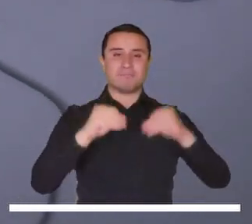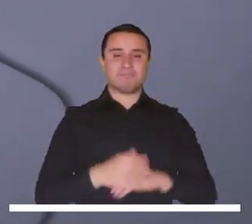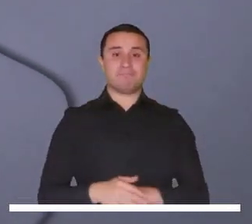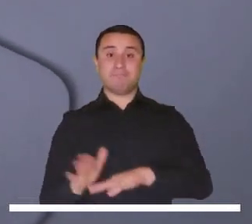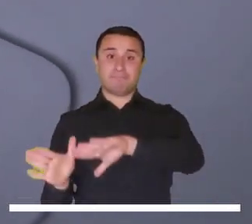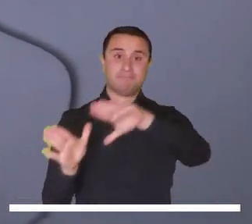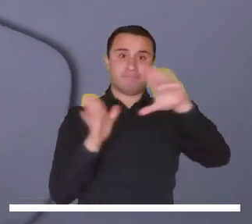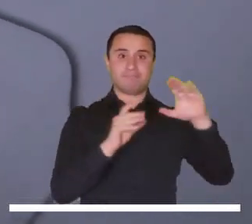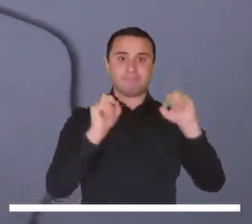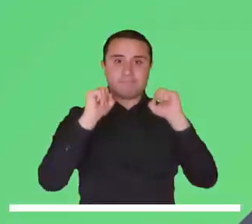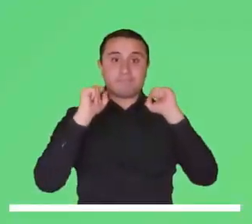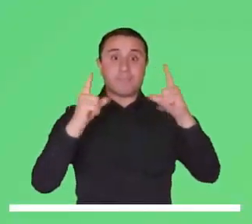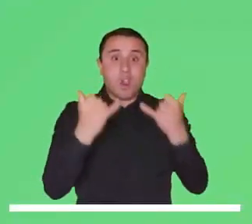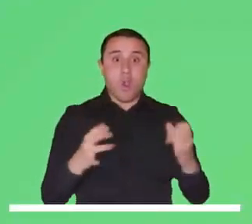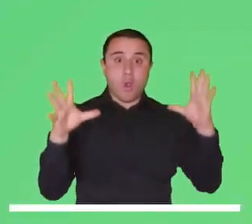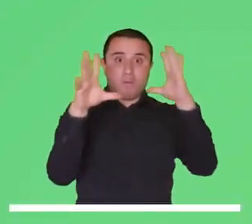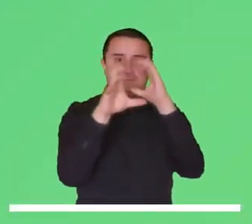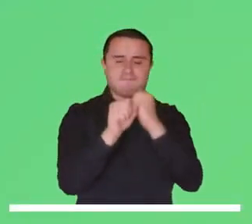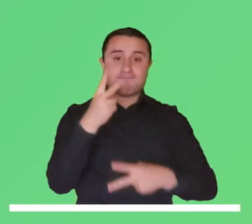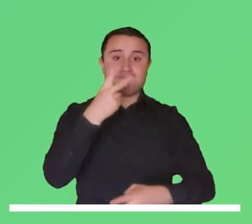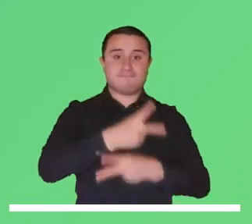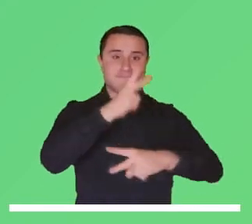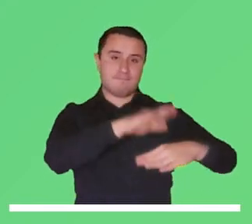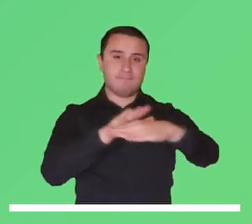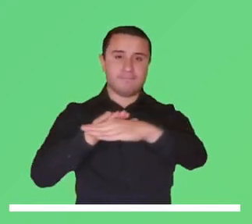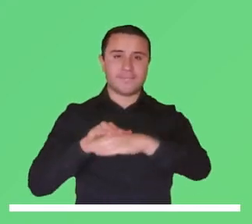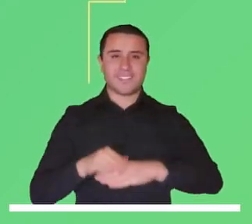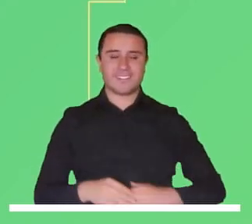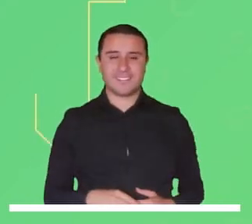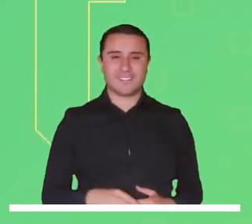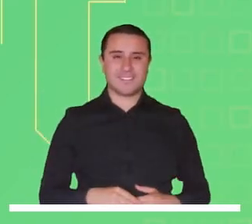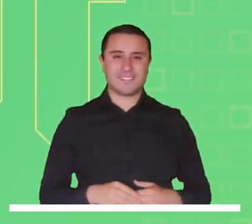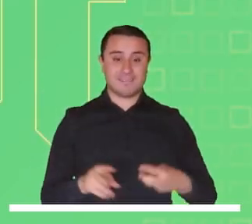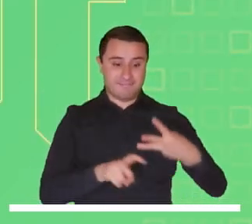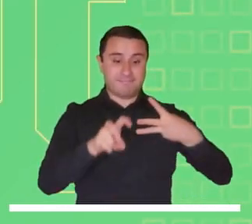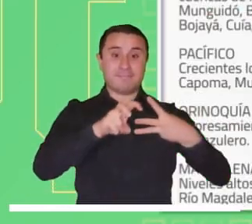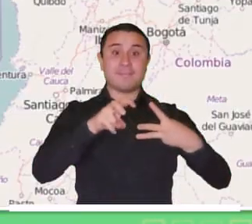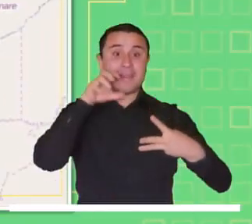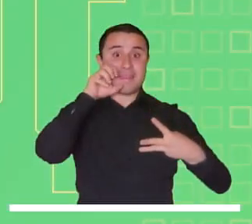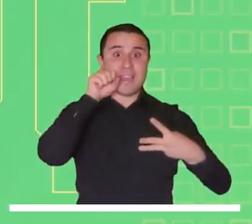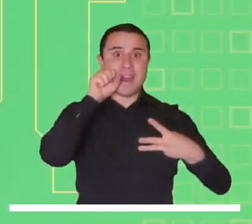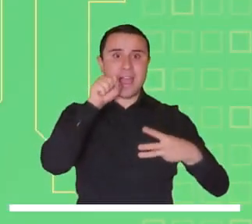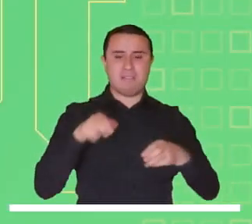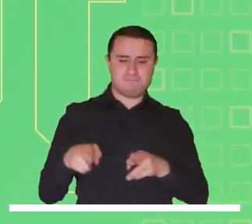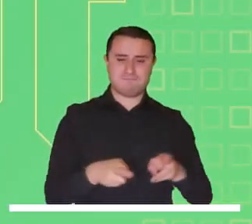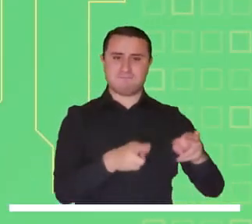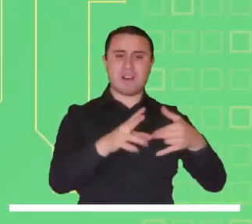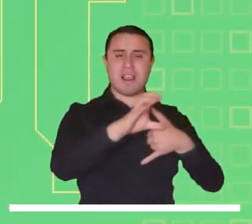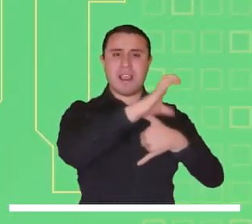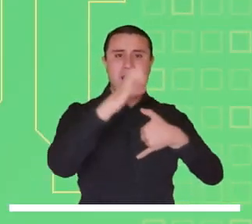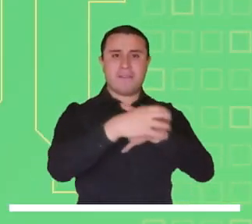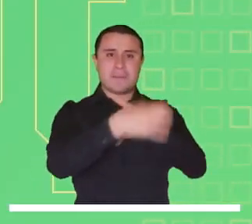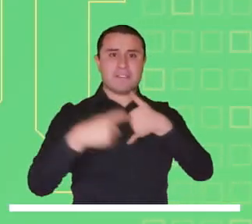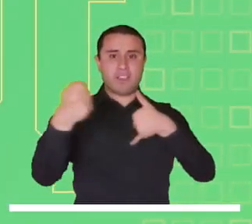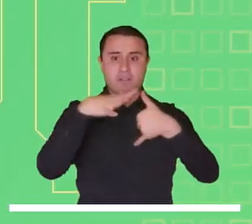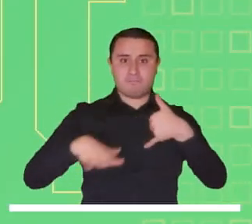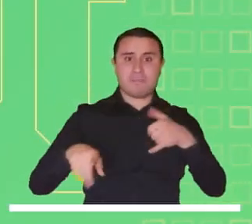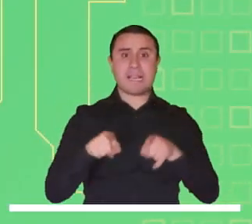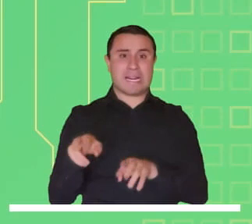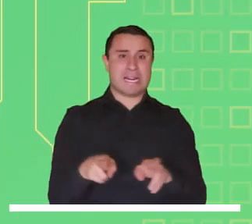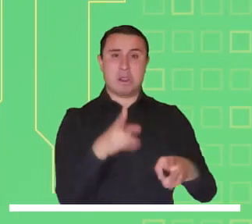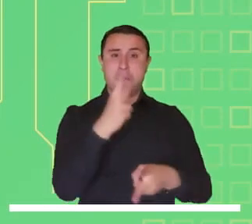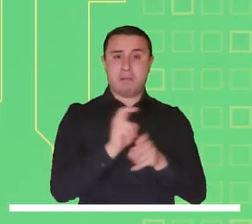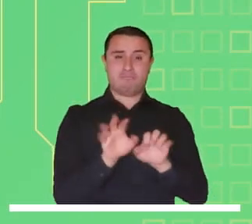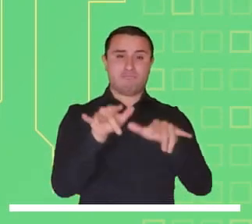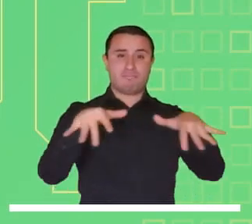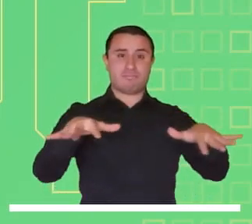la capital. Ahora, atención a las alertas activas para esta noche. Se mantiene la alerta naranja en zonas pluviales